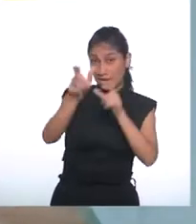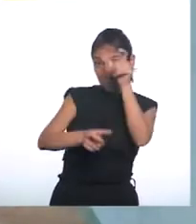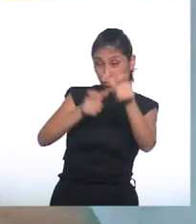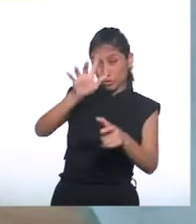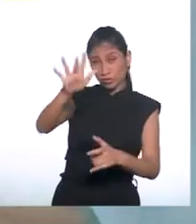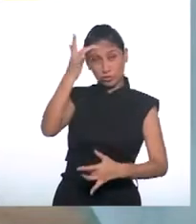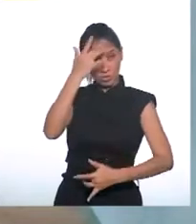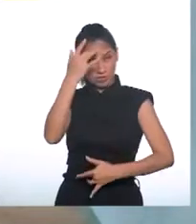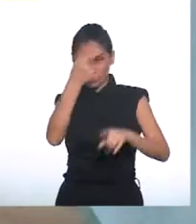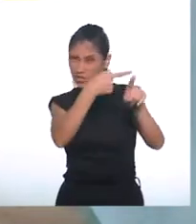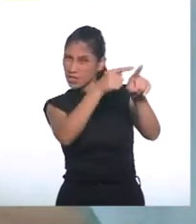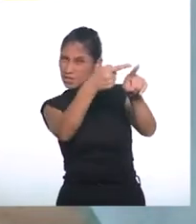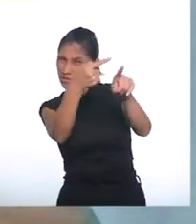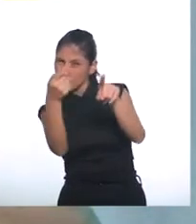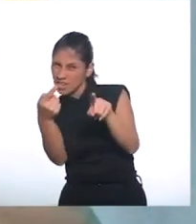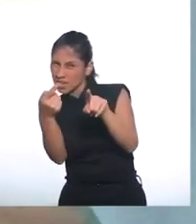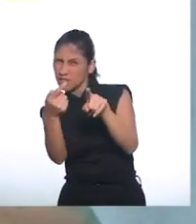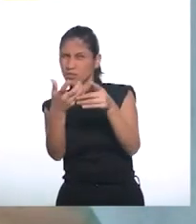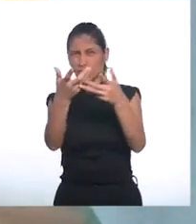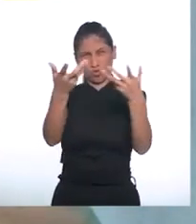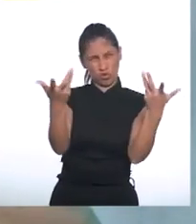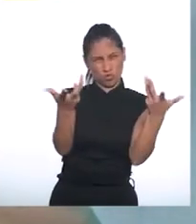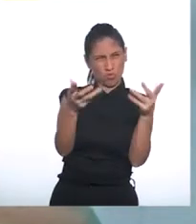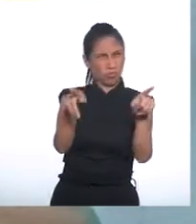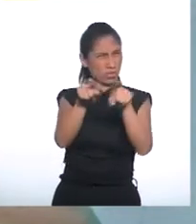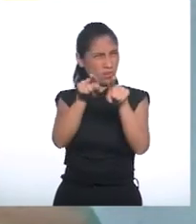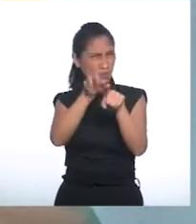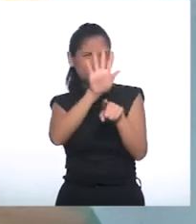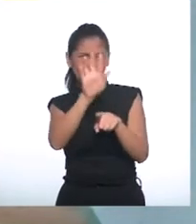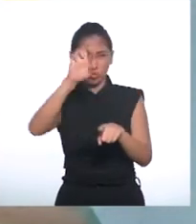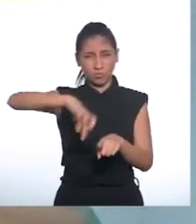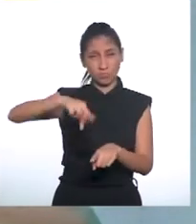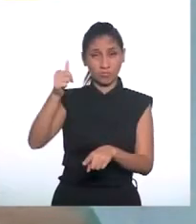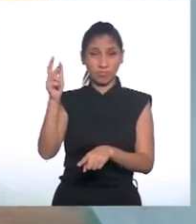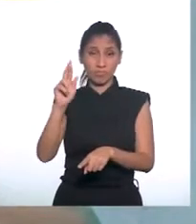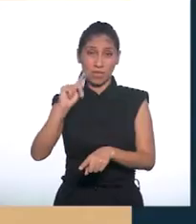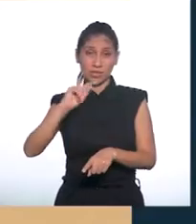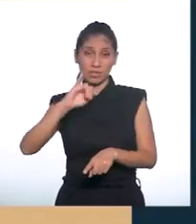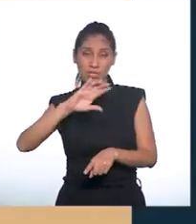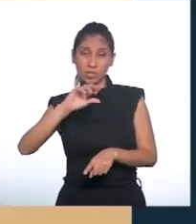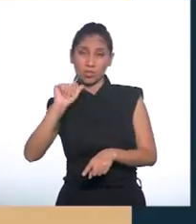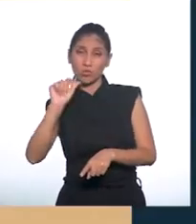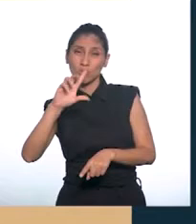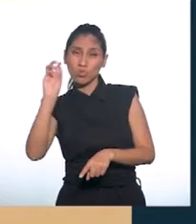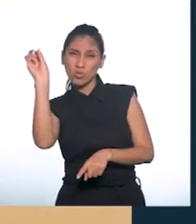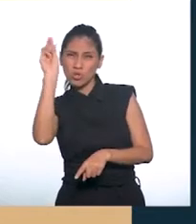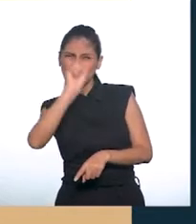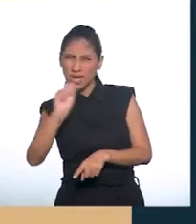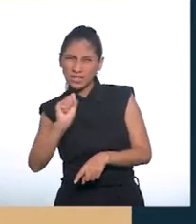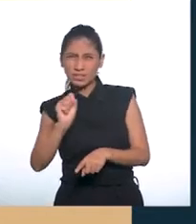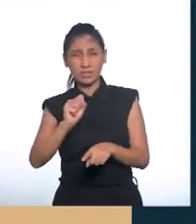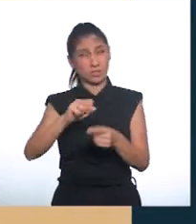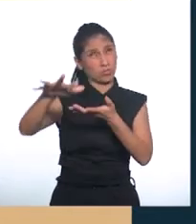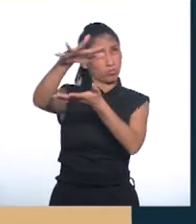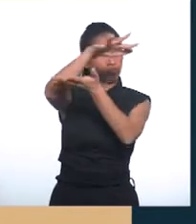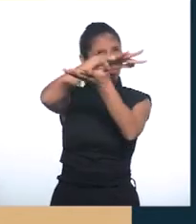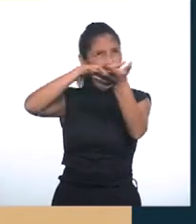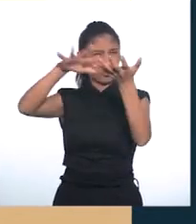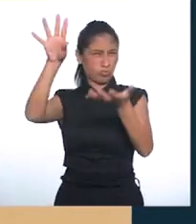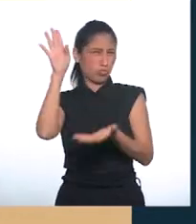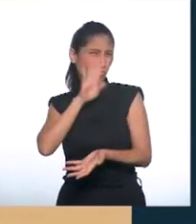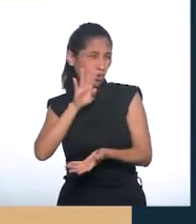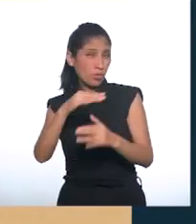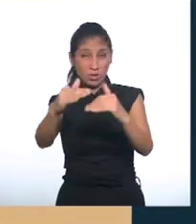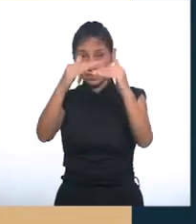también algo de las partículas contaminadoras y reconocer la calidad del aire. Los números racionales podrían ser de